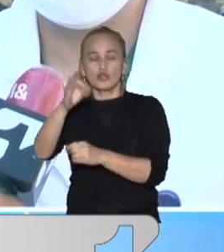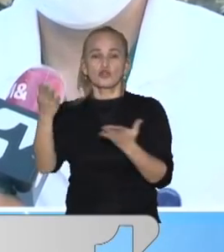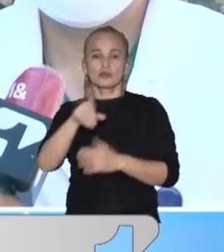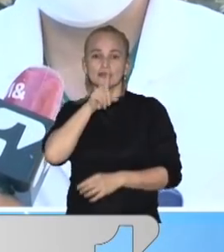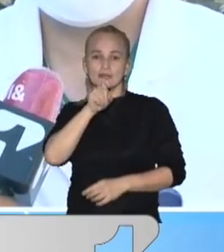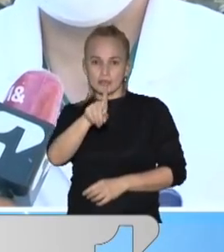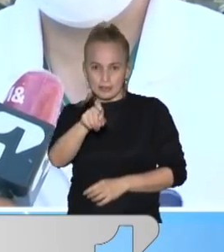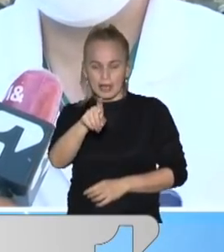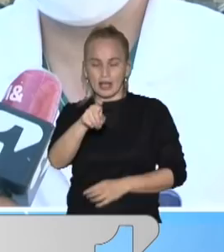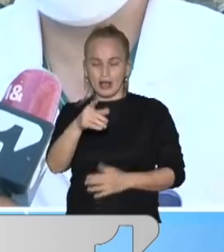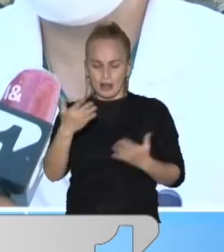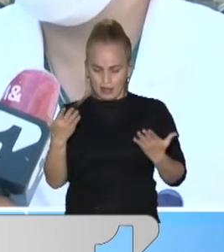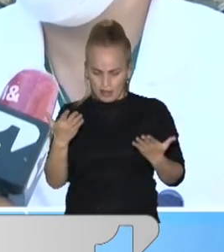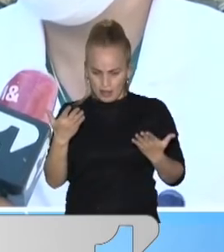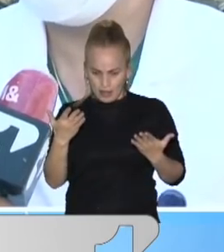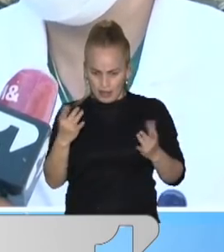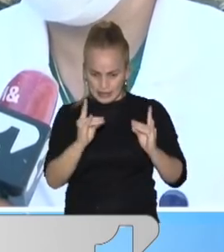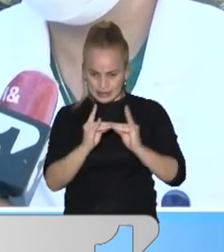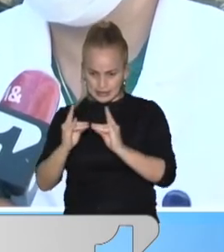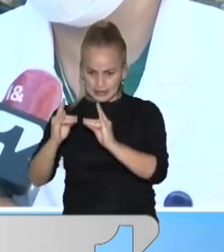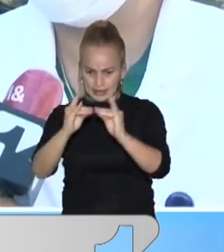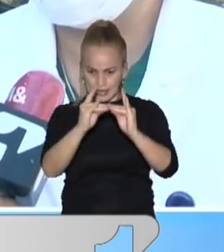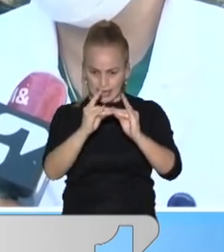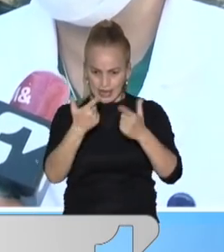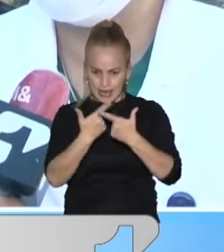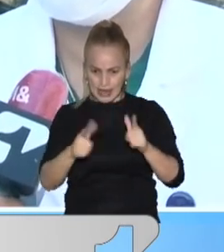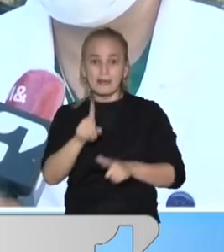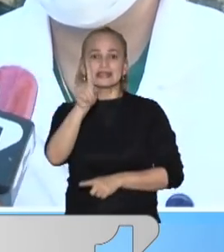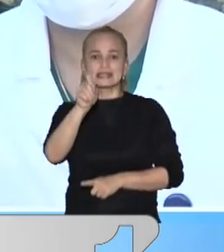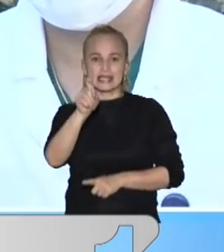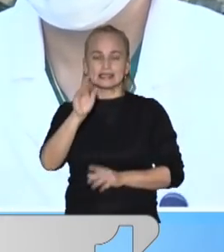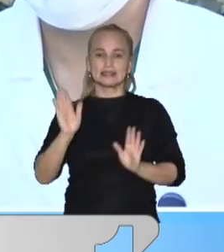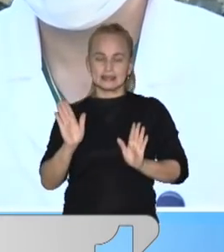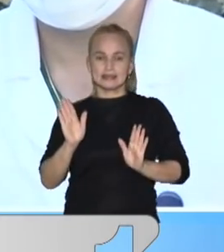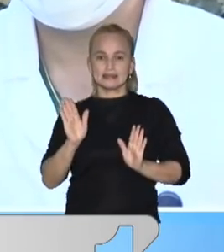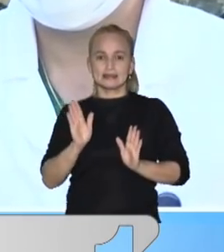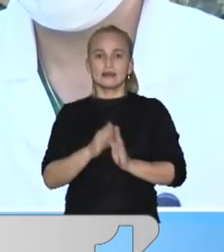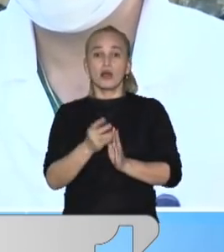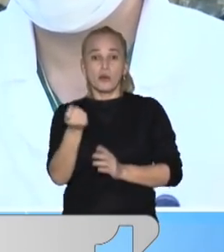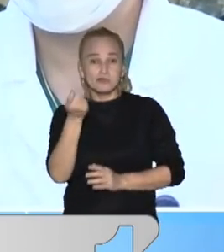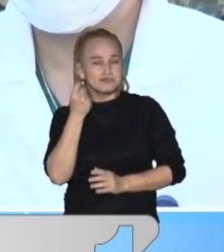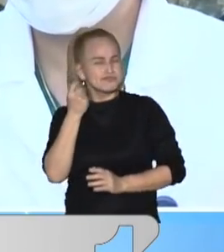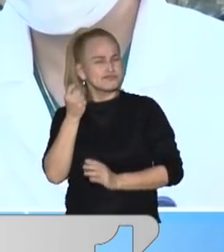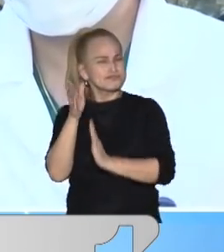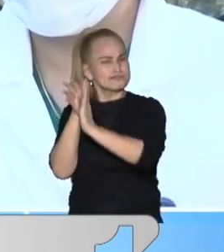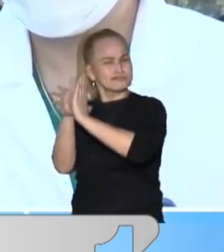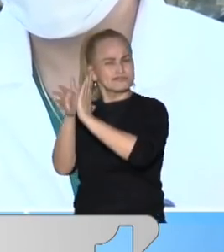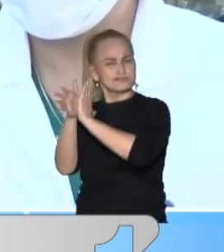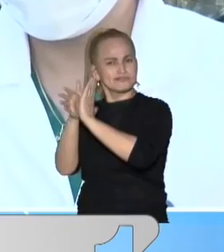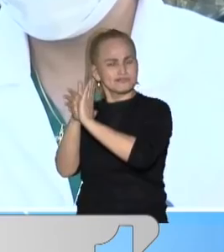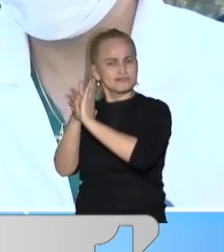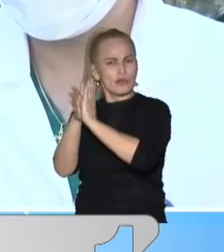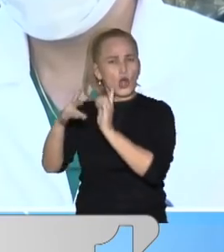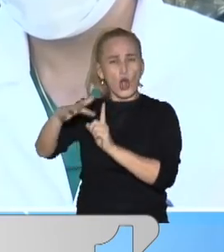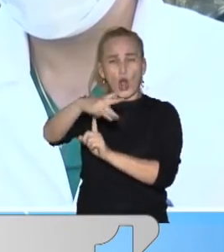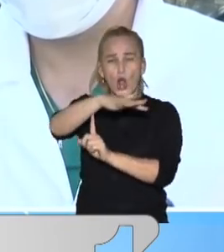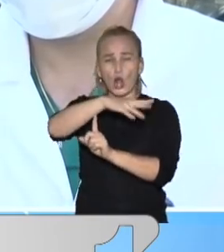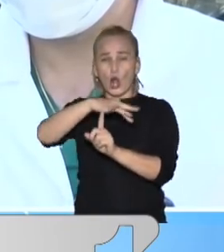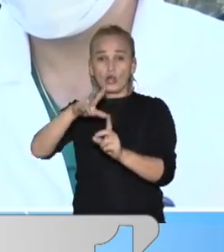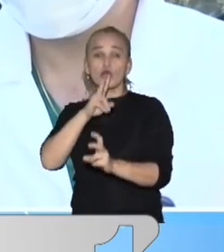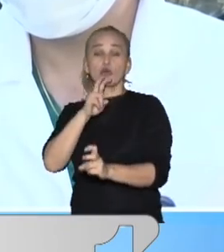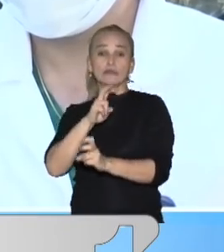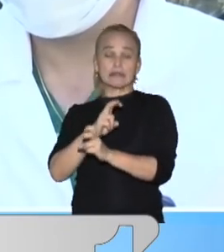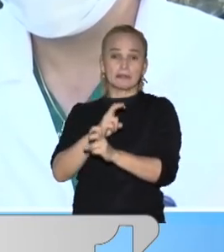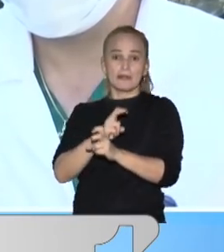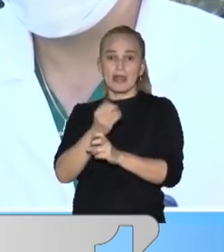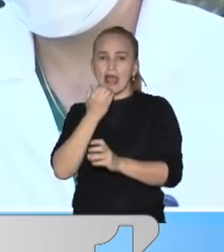metropolitana, lo que nos dejaban 6 camas libres en toda el área metropolitana. Hace un rato usted nos comentaba un panorama un poco oscuro, si la